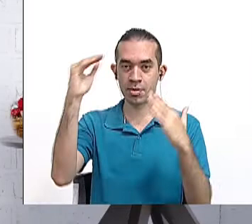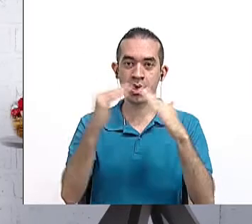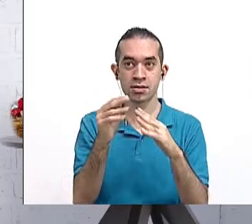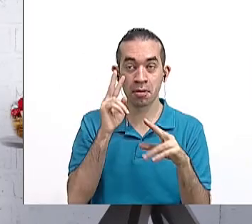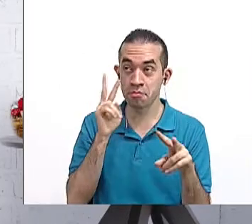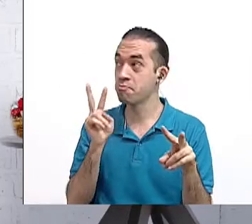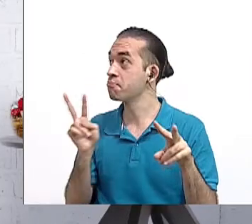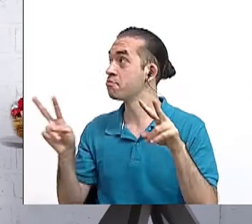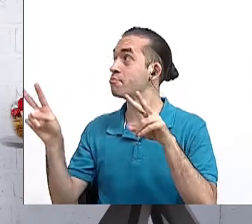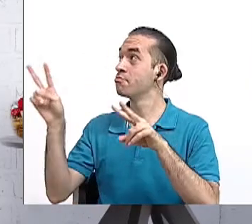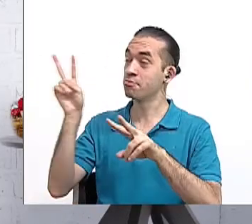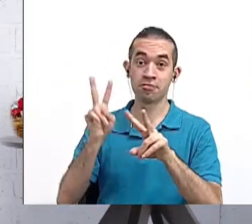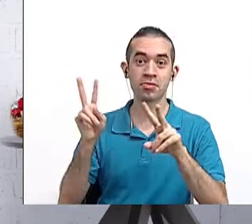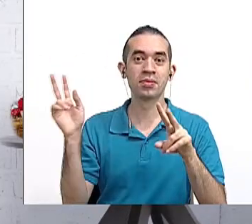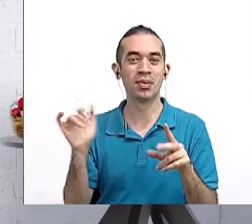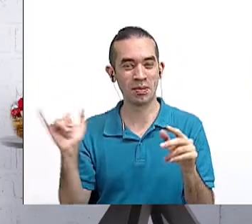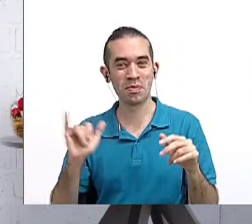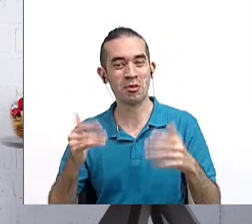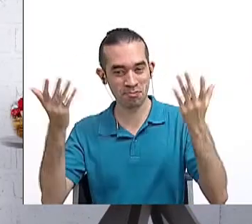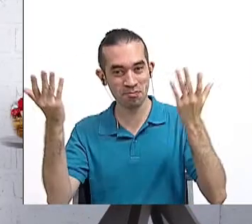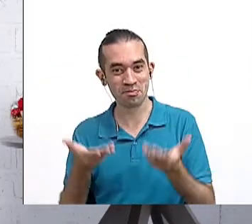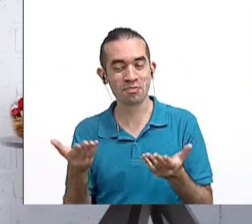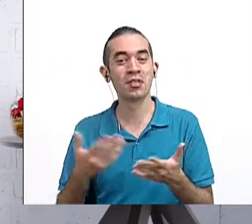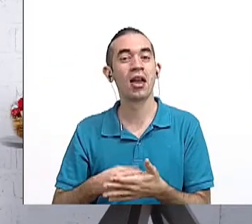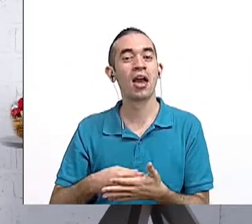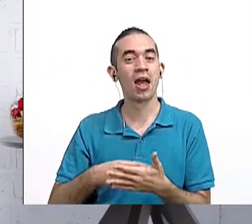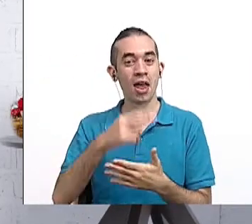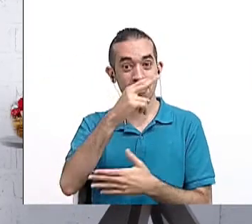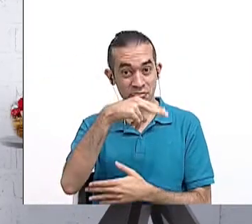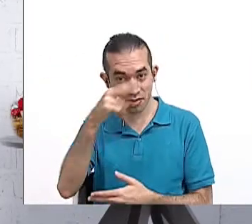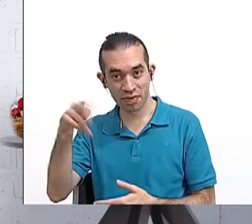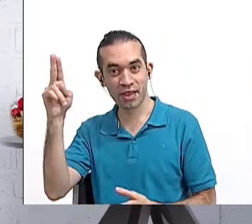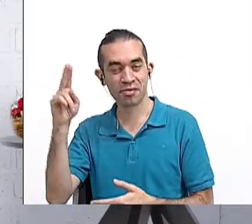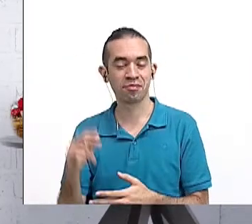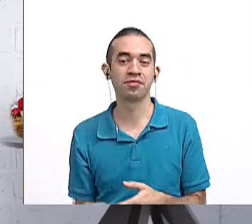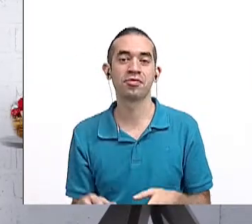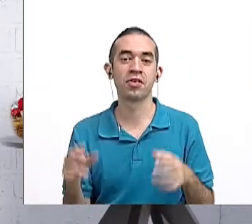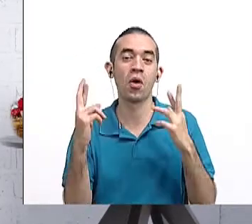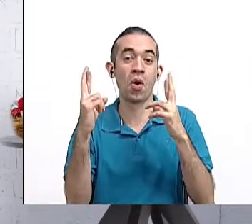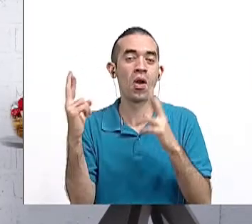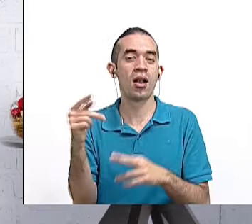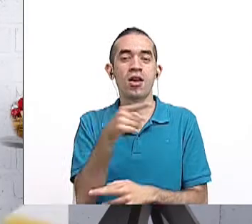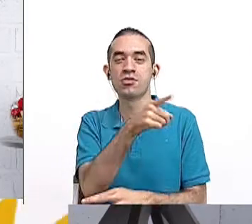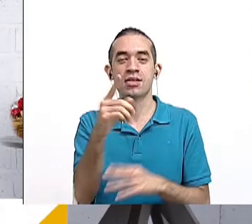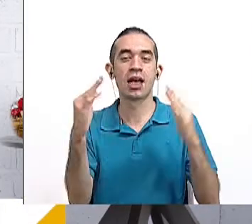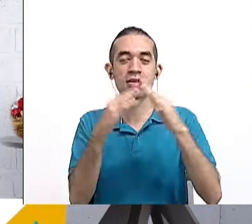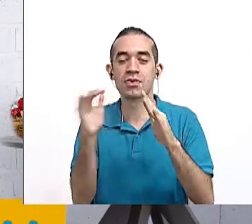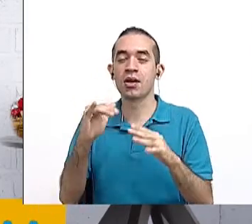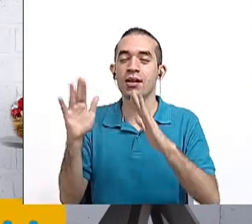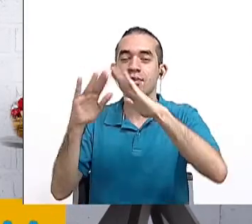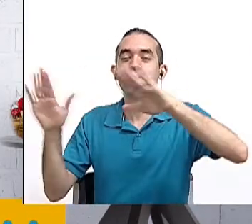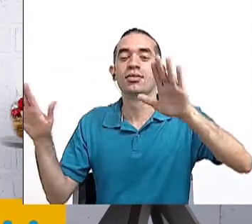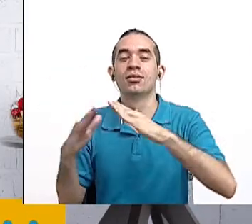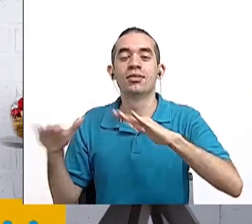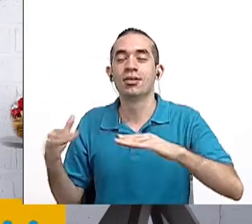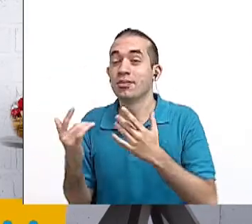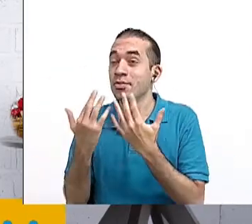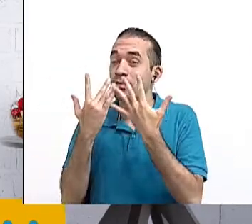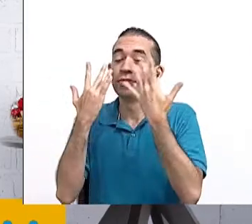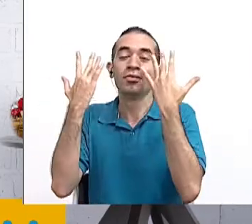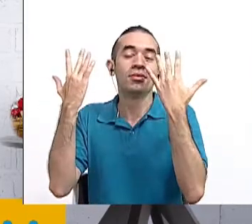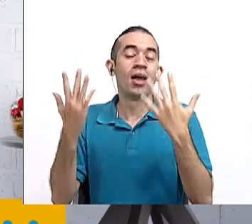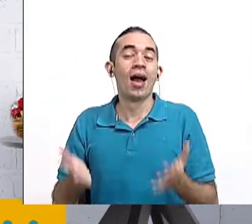ya es navidad también acá entonces espero que en sus casitas también con este aroma de ciprés como no estar